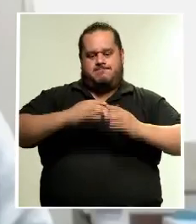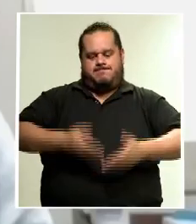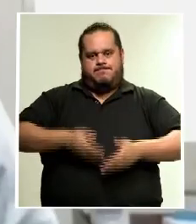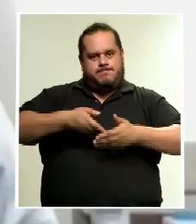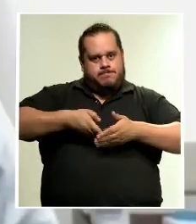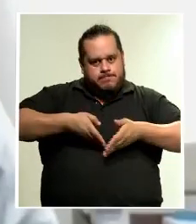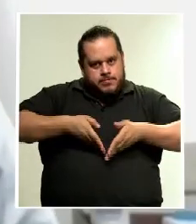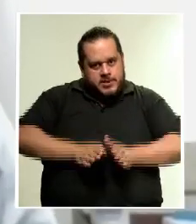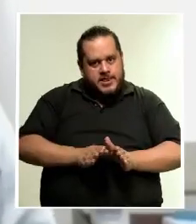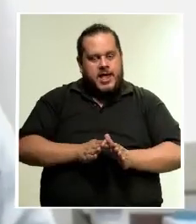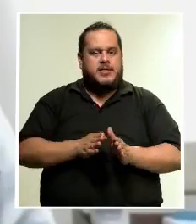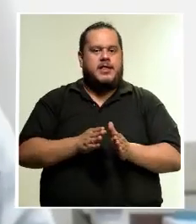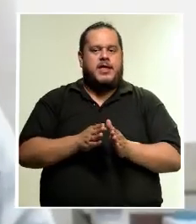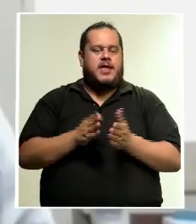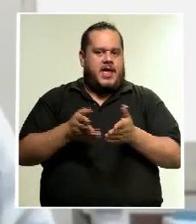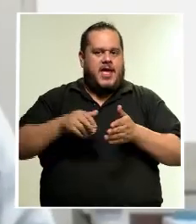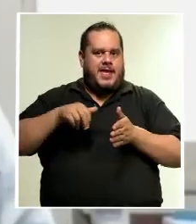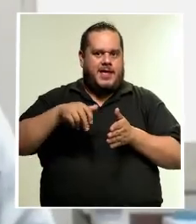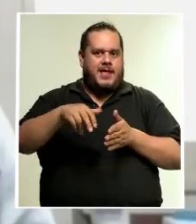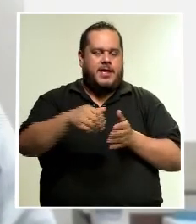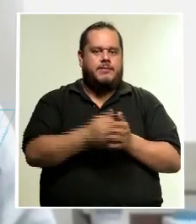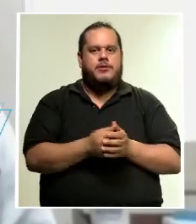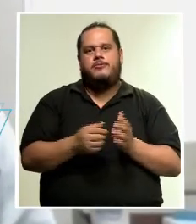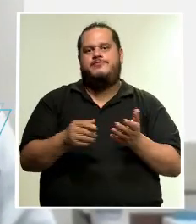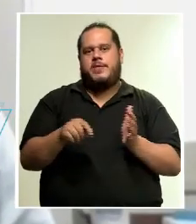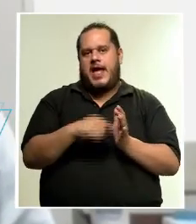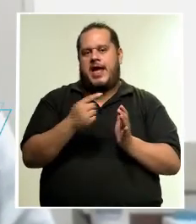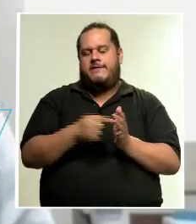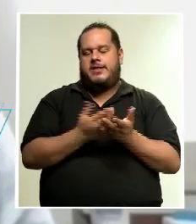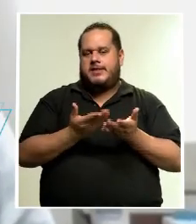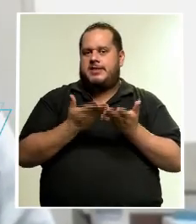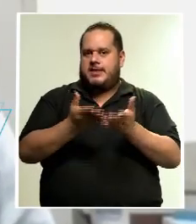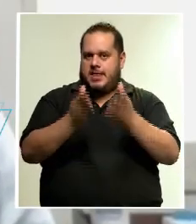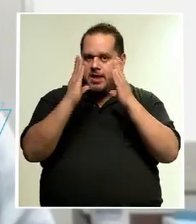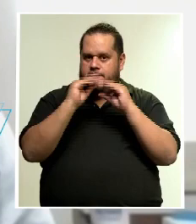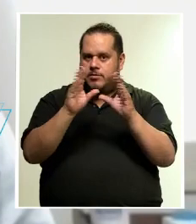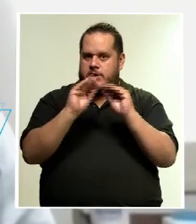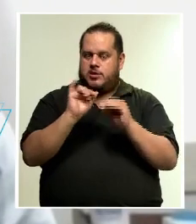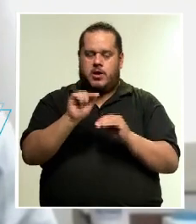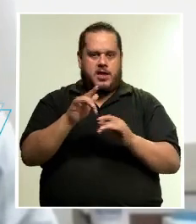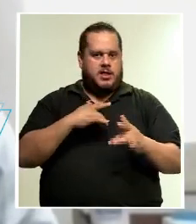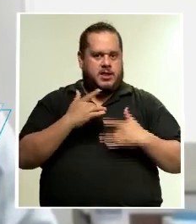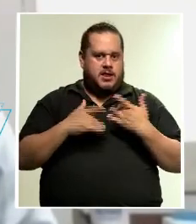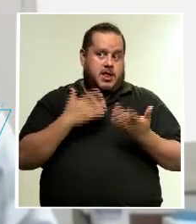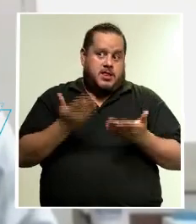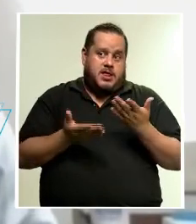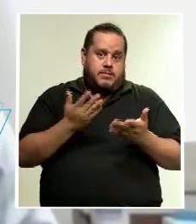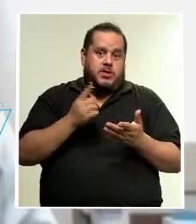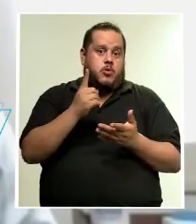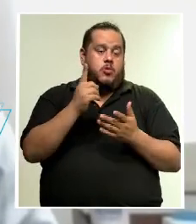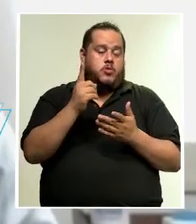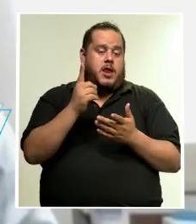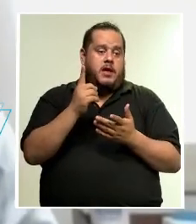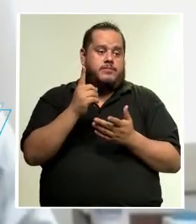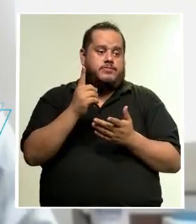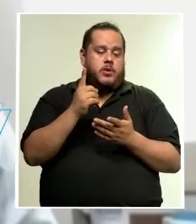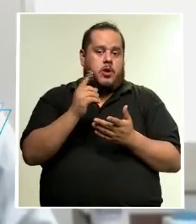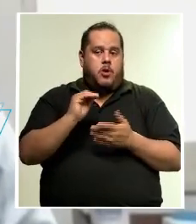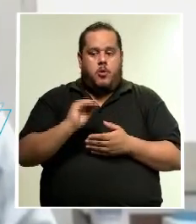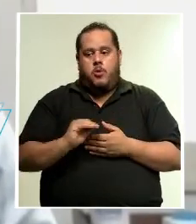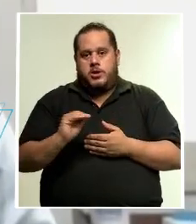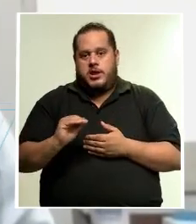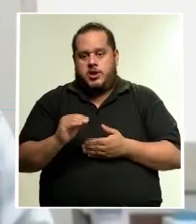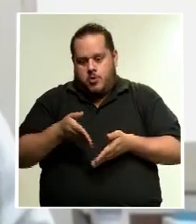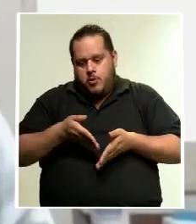En algunos casos, y también la prensa ha estado dando información en este sentido, podría darse que un niño o